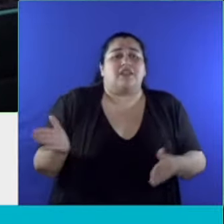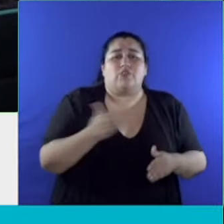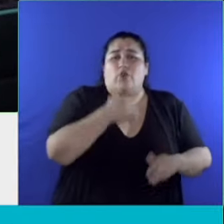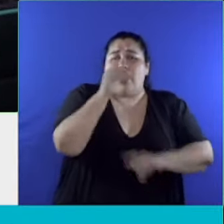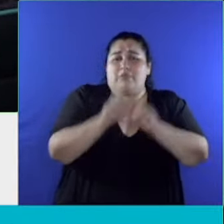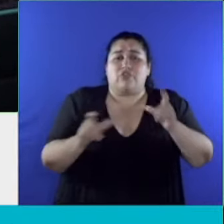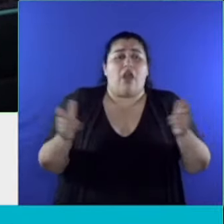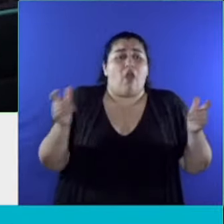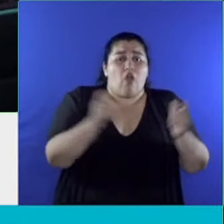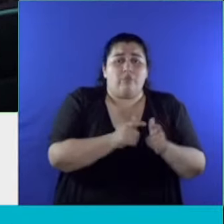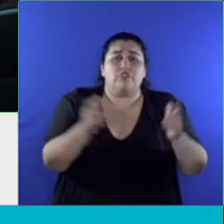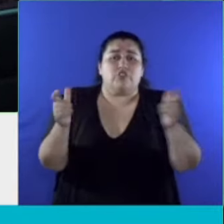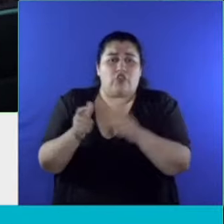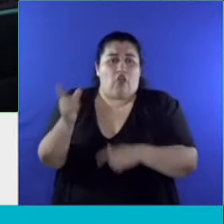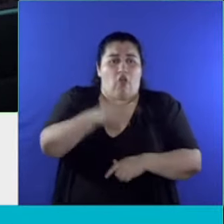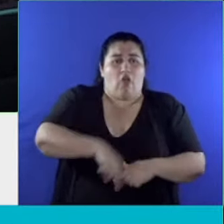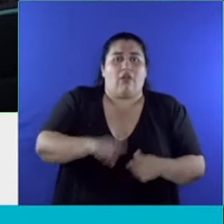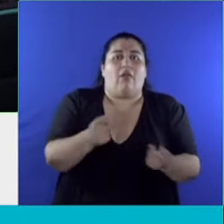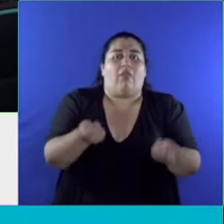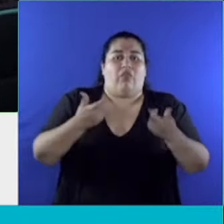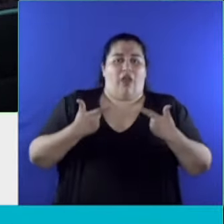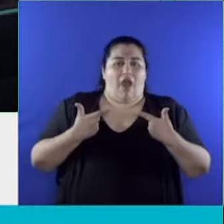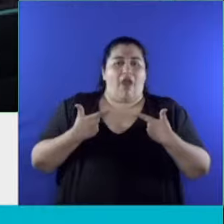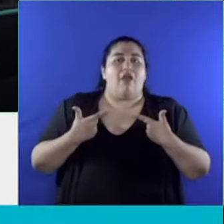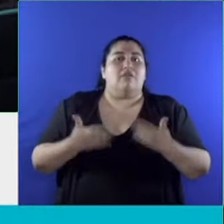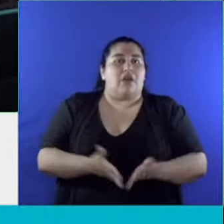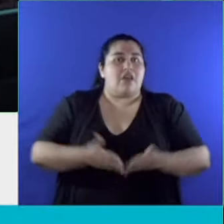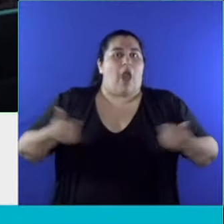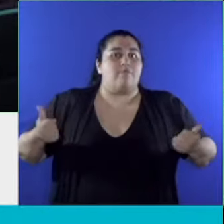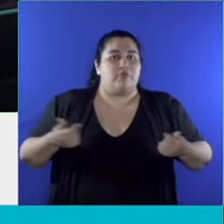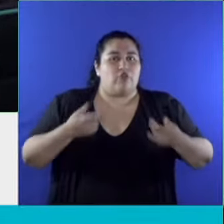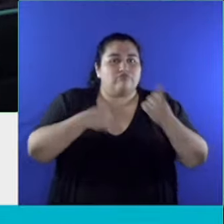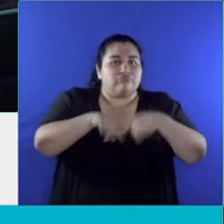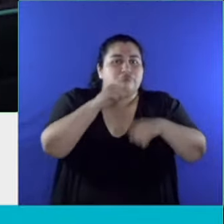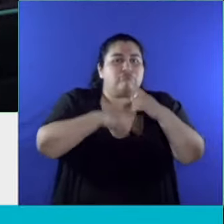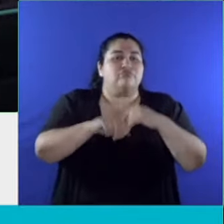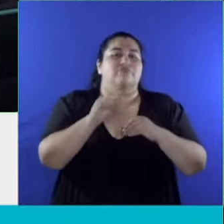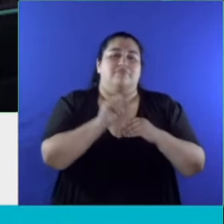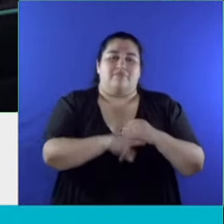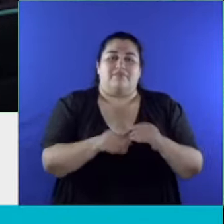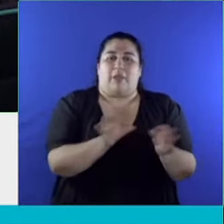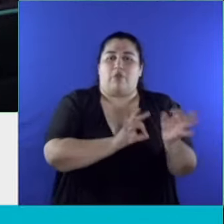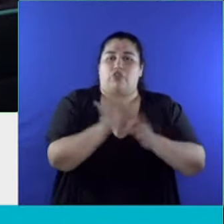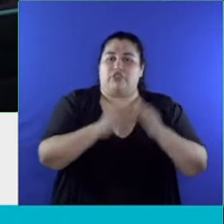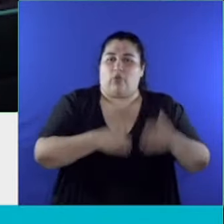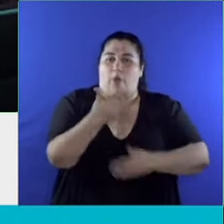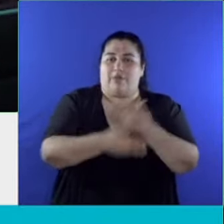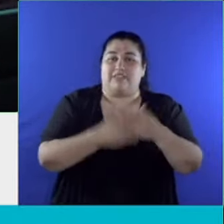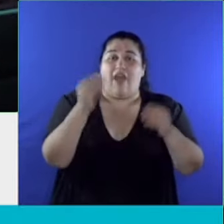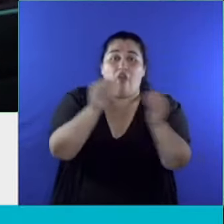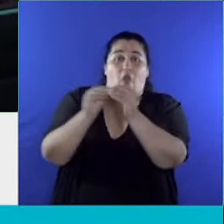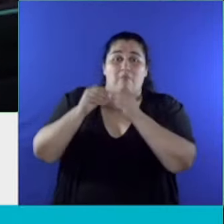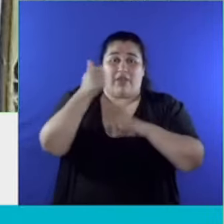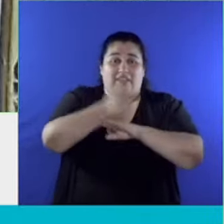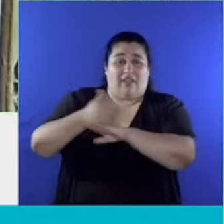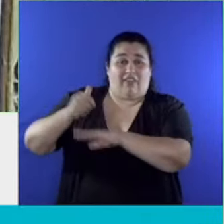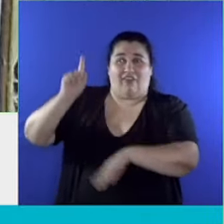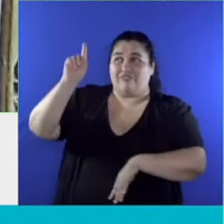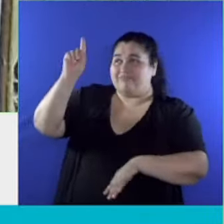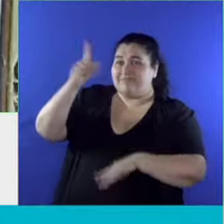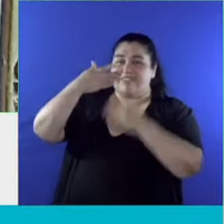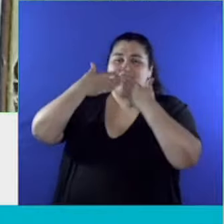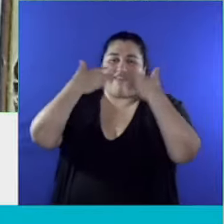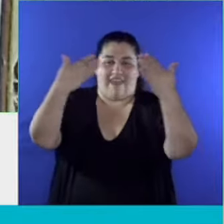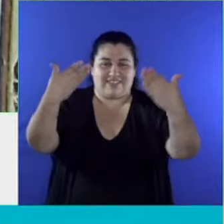colegas de las comisiones por haber dado tanto rapidez y agilidad a este proyecto de ley y a mis compañeros que están acá en la segunda bandeja por por